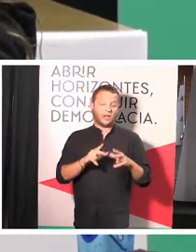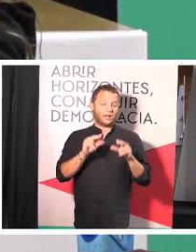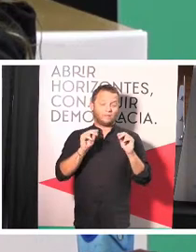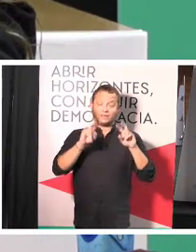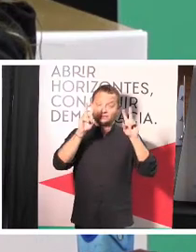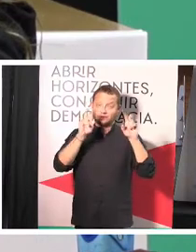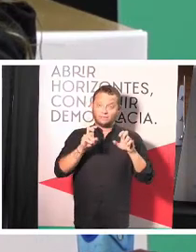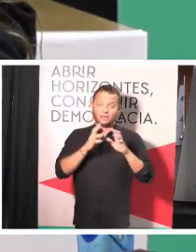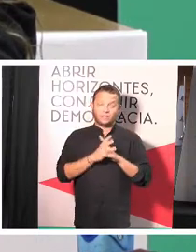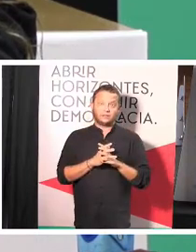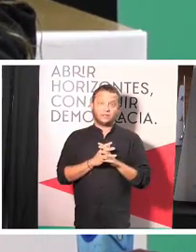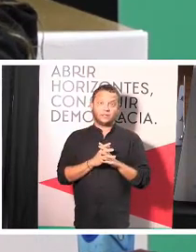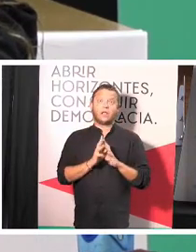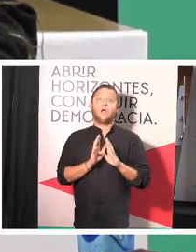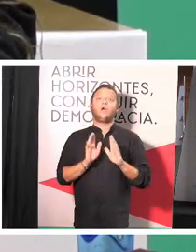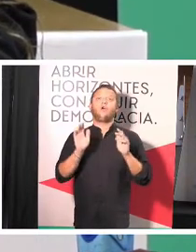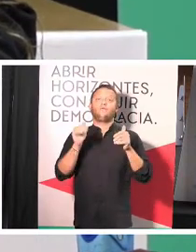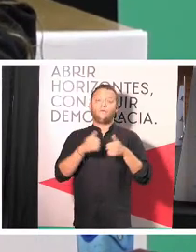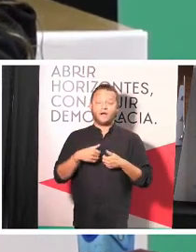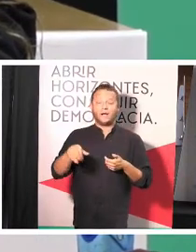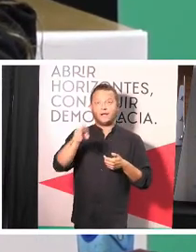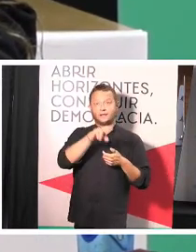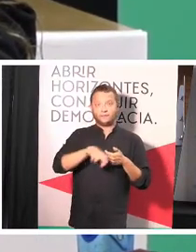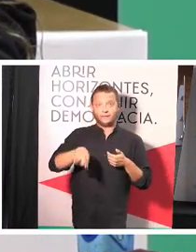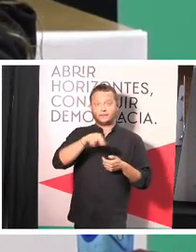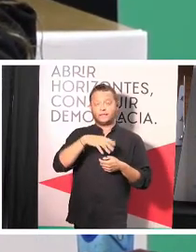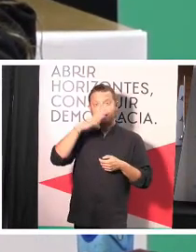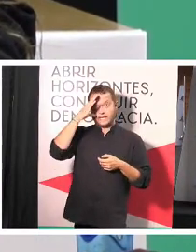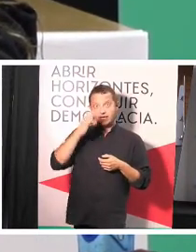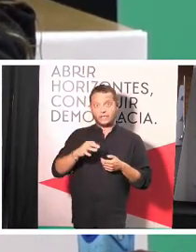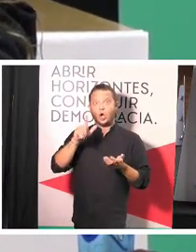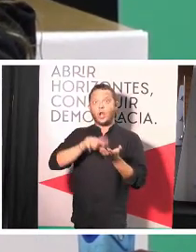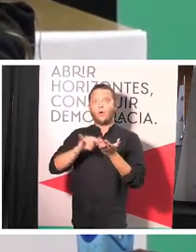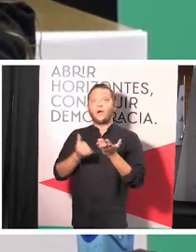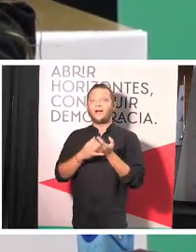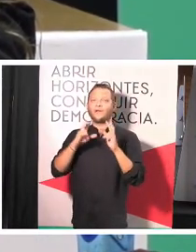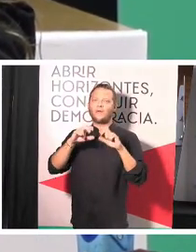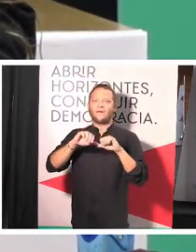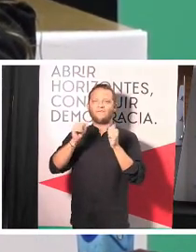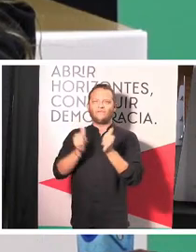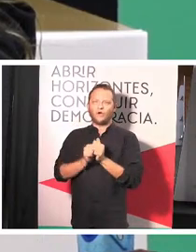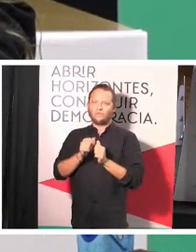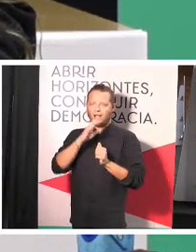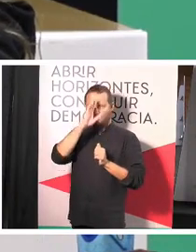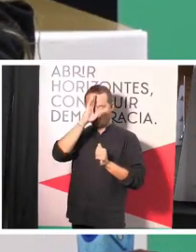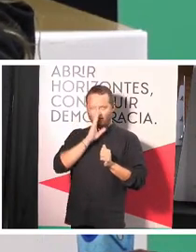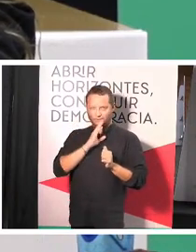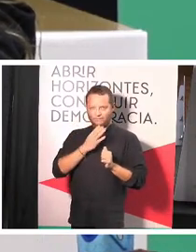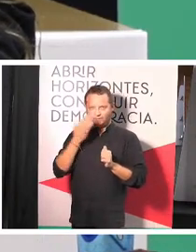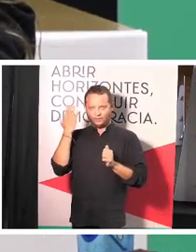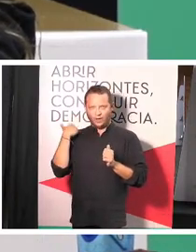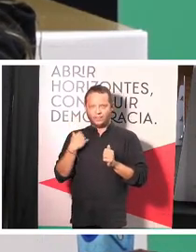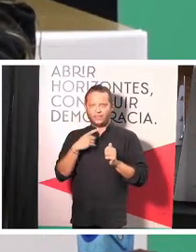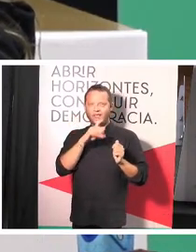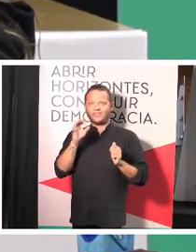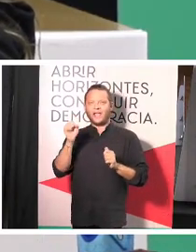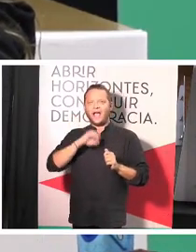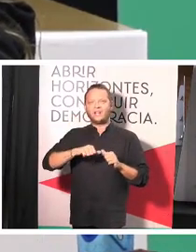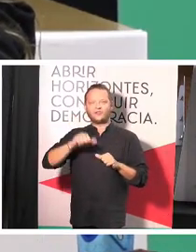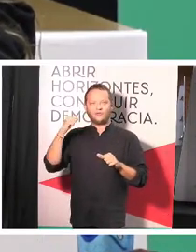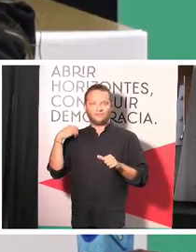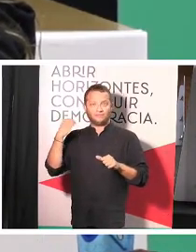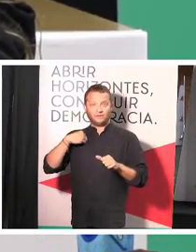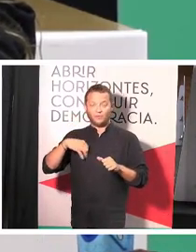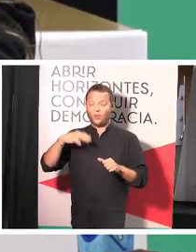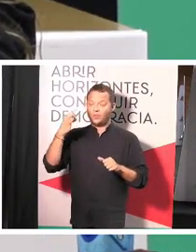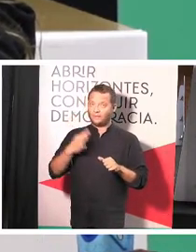eso, volver a repetir que creo que el lenguaje y las nuevas formas de encubrir lo que ya pasaba hace 100 años es algo